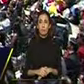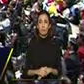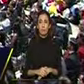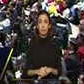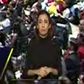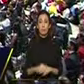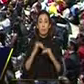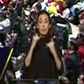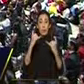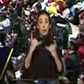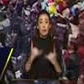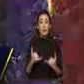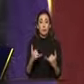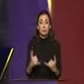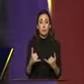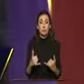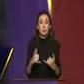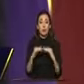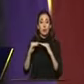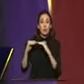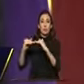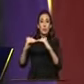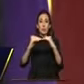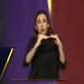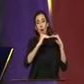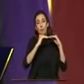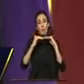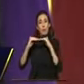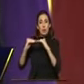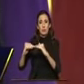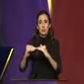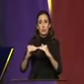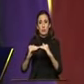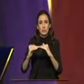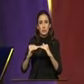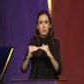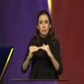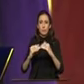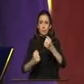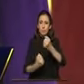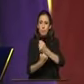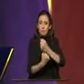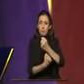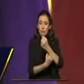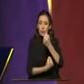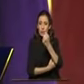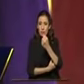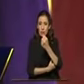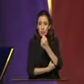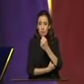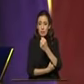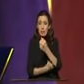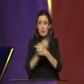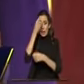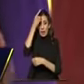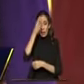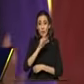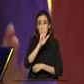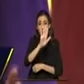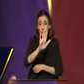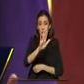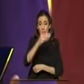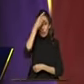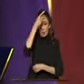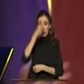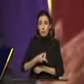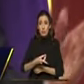Es hoy una democracia enriquecida por la propia decisión del Ejecutivo. La propia decisión